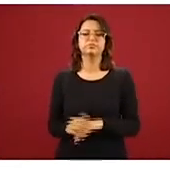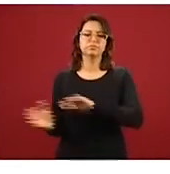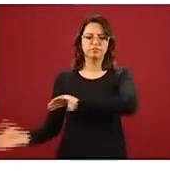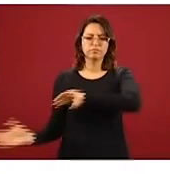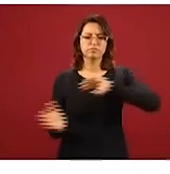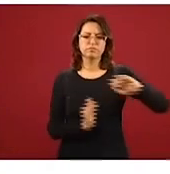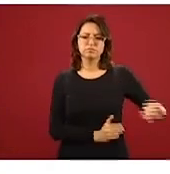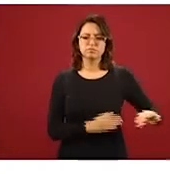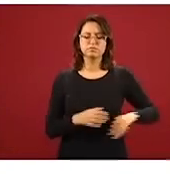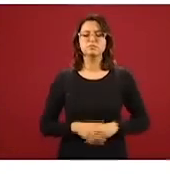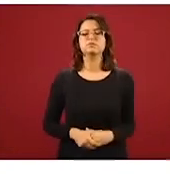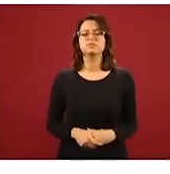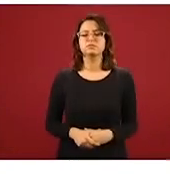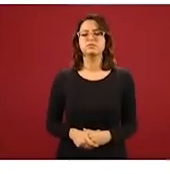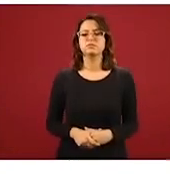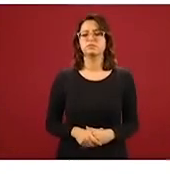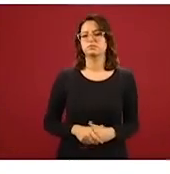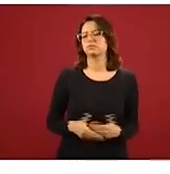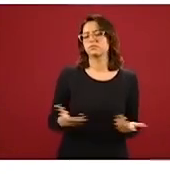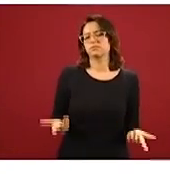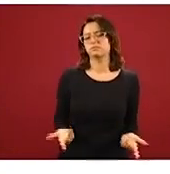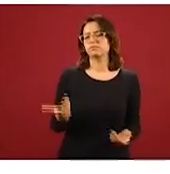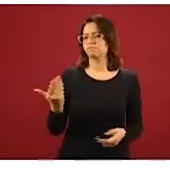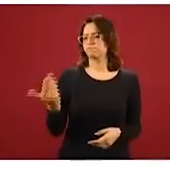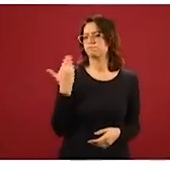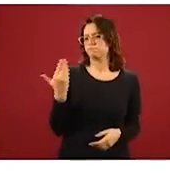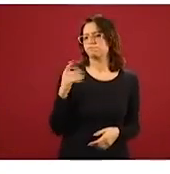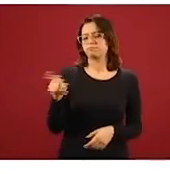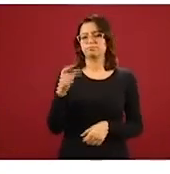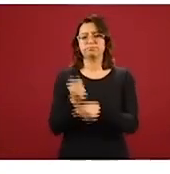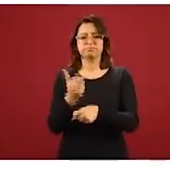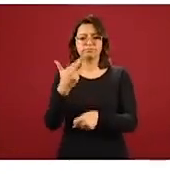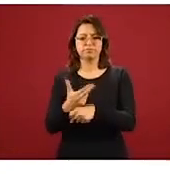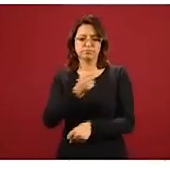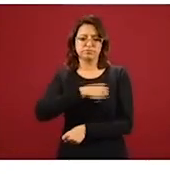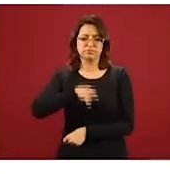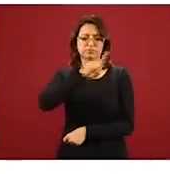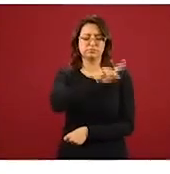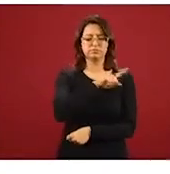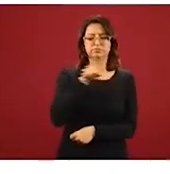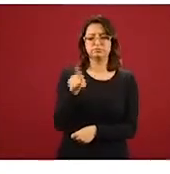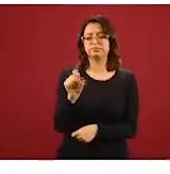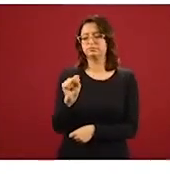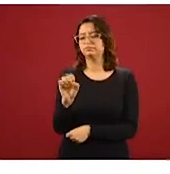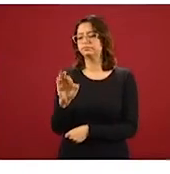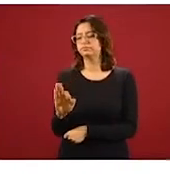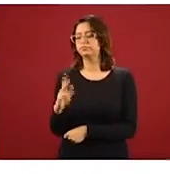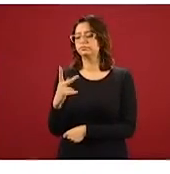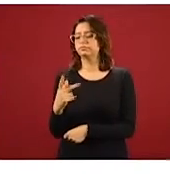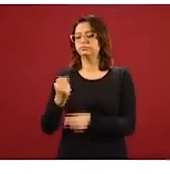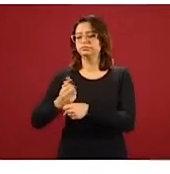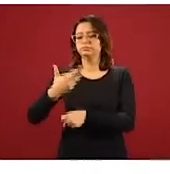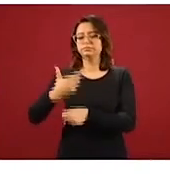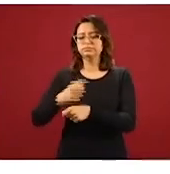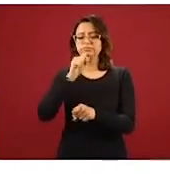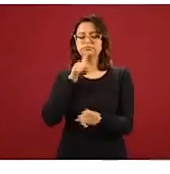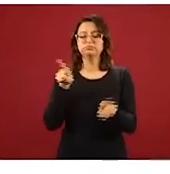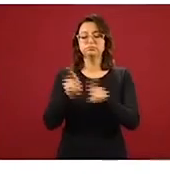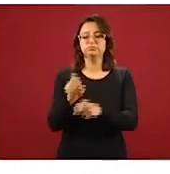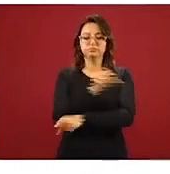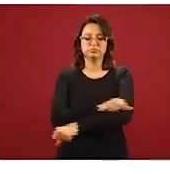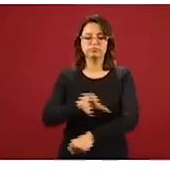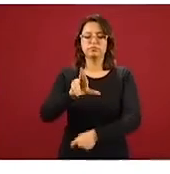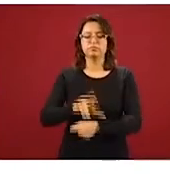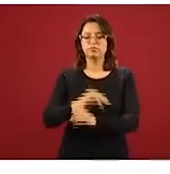breve de la más reciente visita que hizo el secretario de Salud con la secretaria de la Función Pública y el comisionado coordinador de los